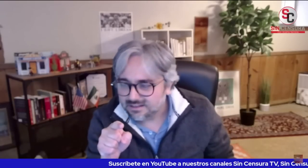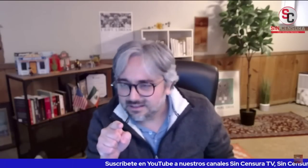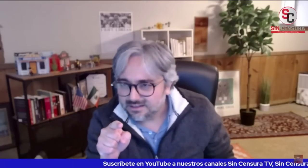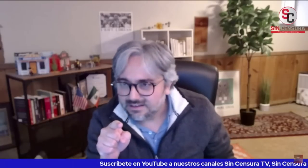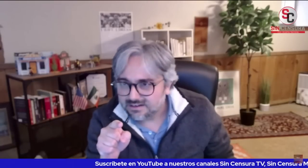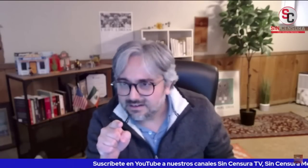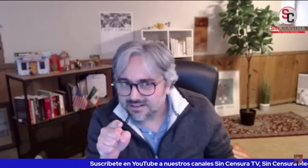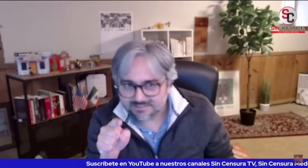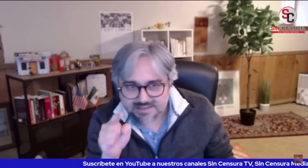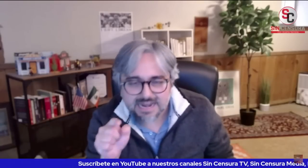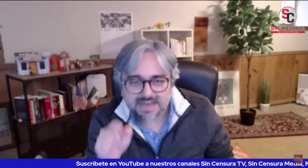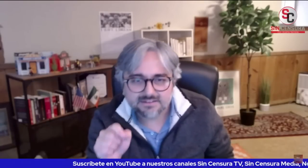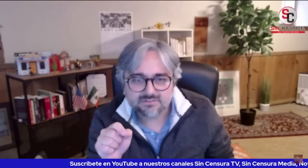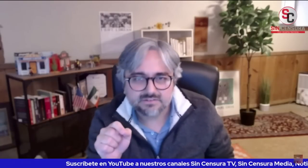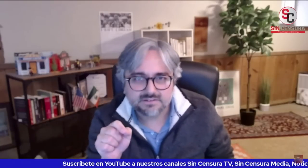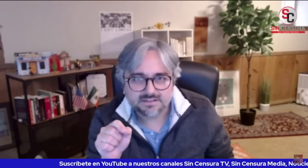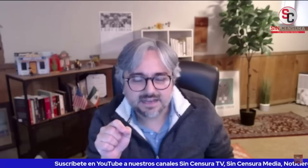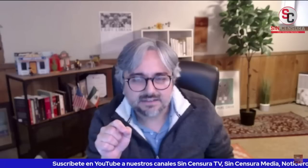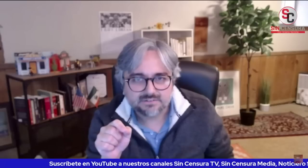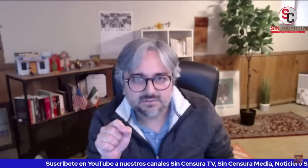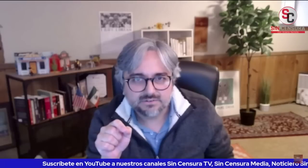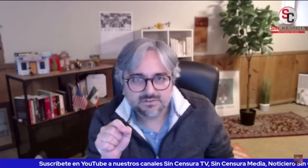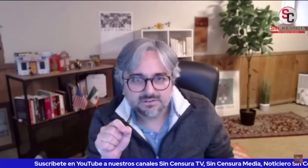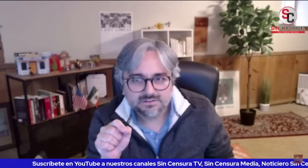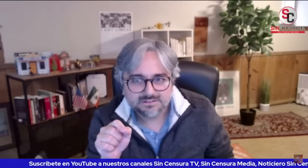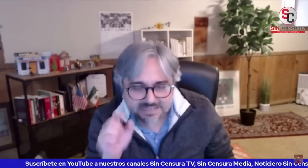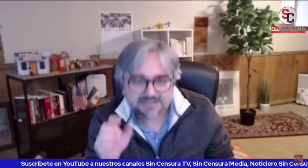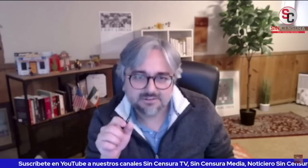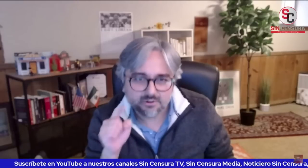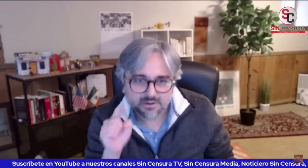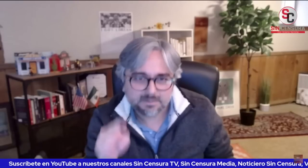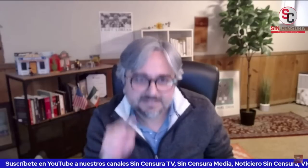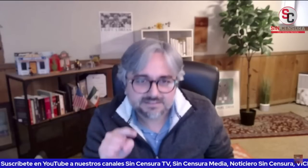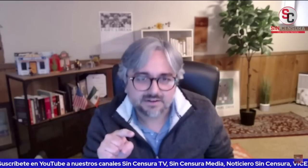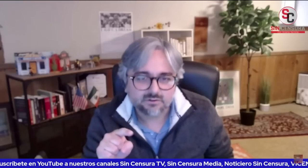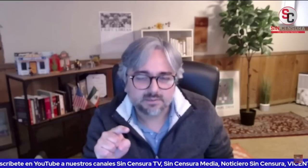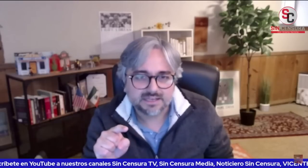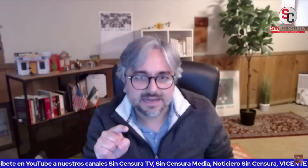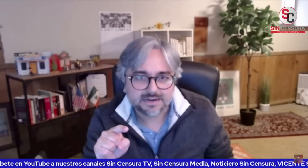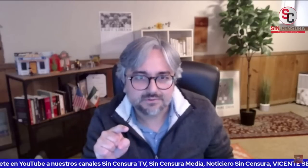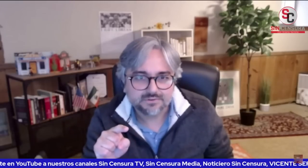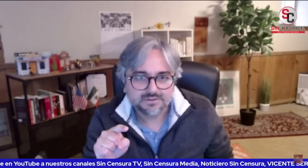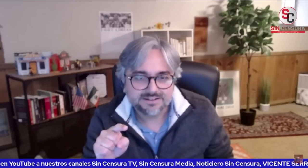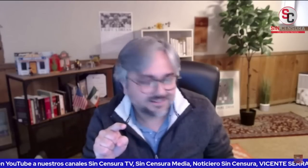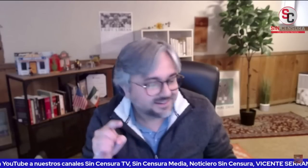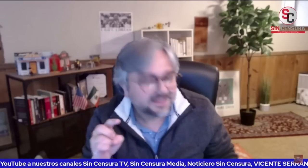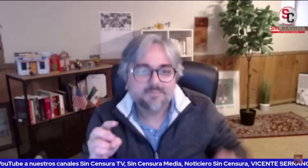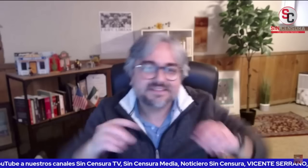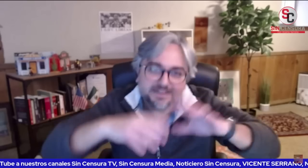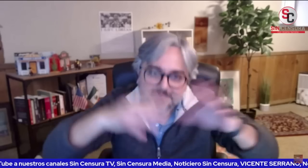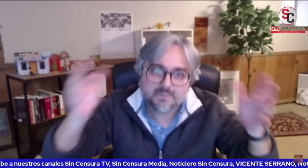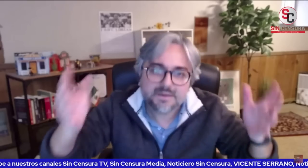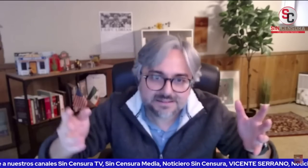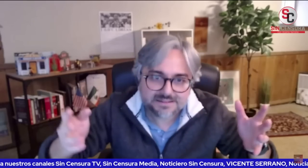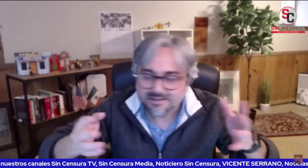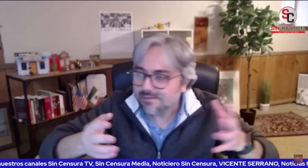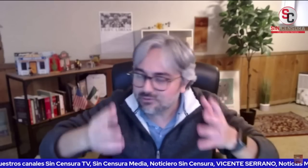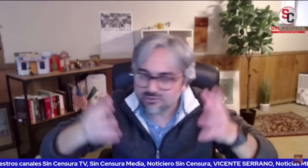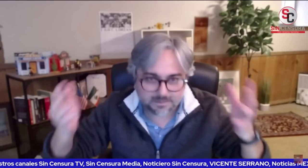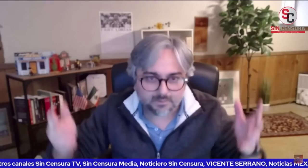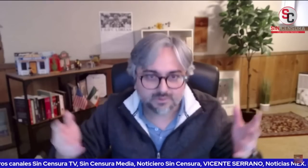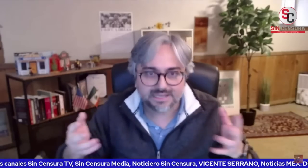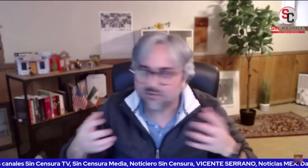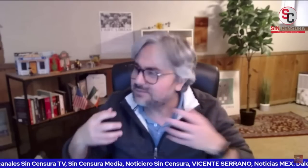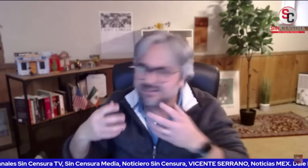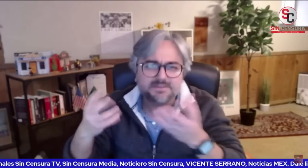que le señala esto a César de Castro sí nos representa a los mexicanos. Mientras había obviamente